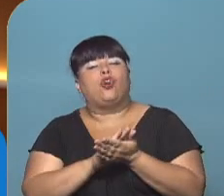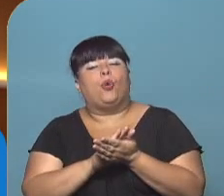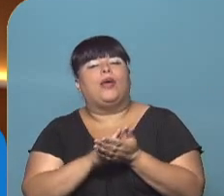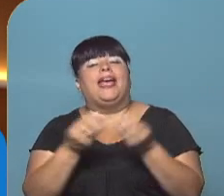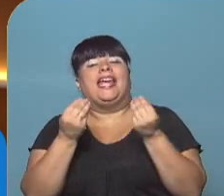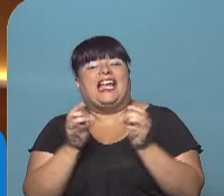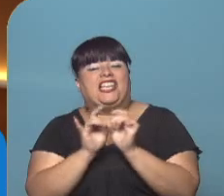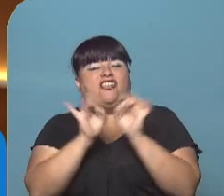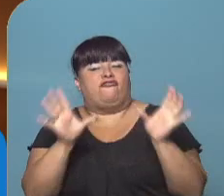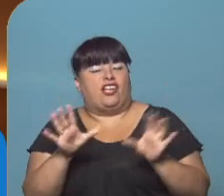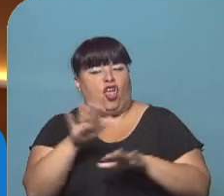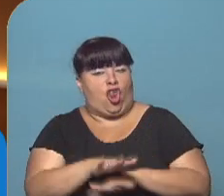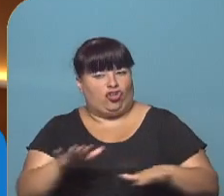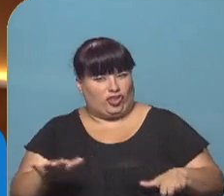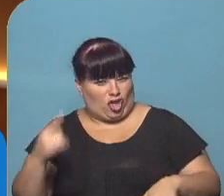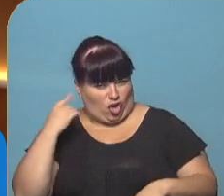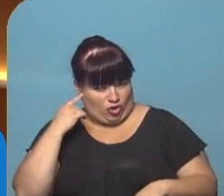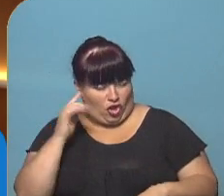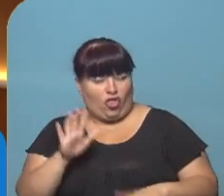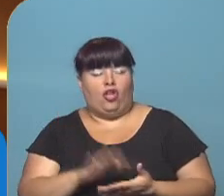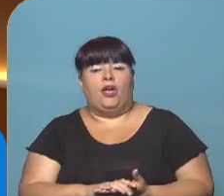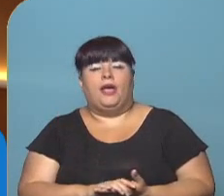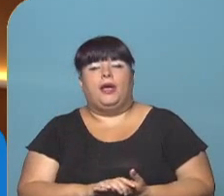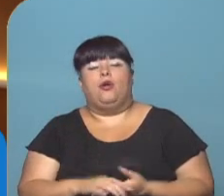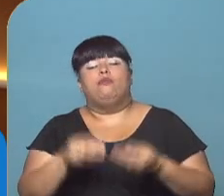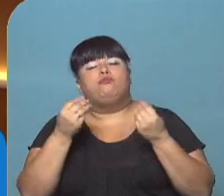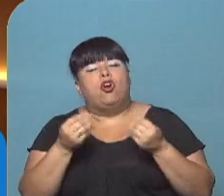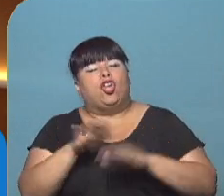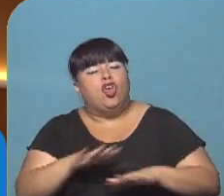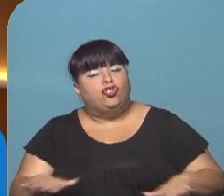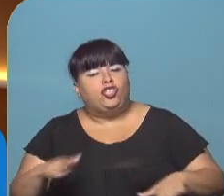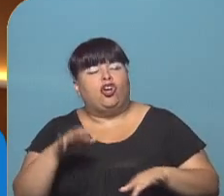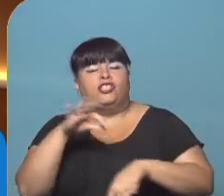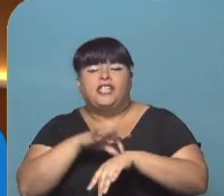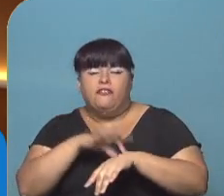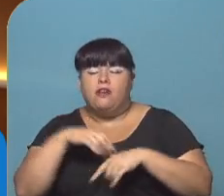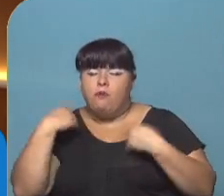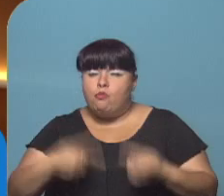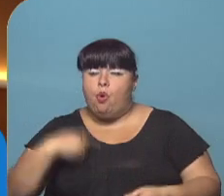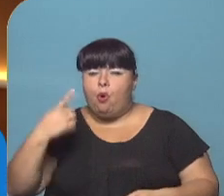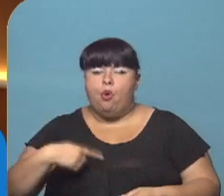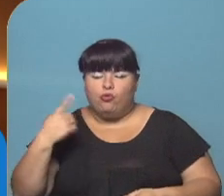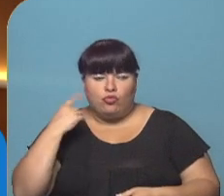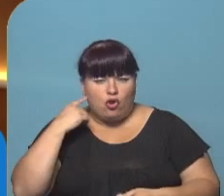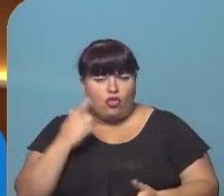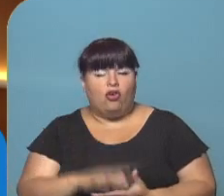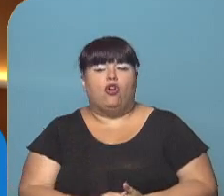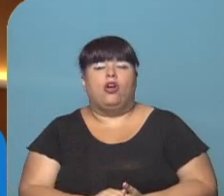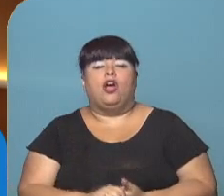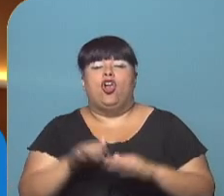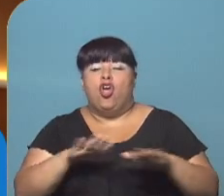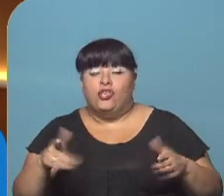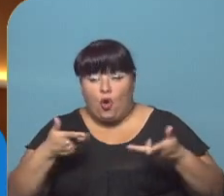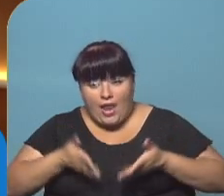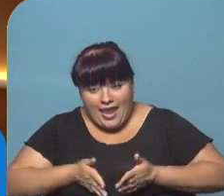que son las infecciones en los niños pequeños. Sí. ¿Por qué los niños pequeños se enferman tanto? El niño